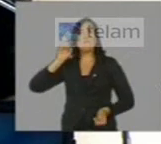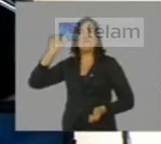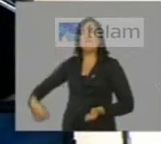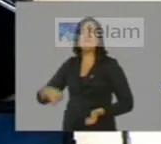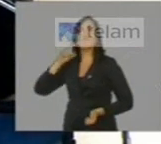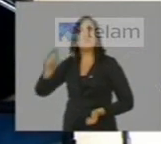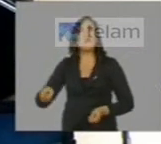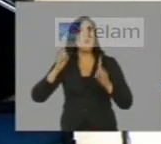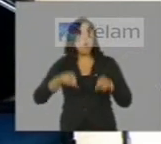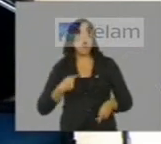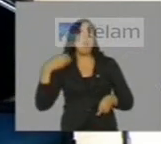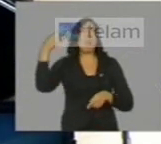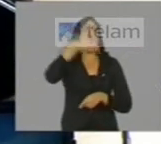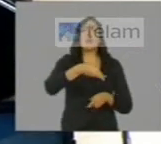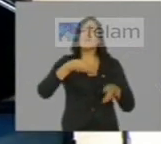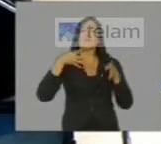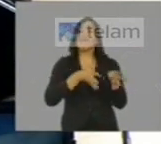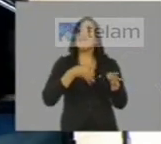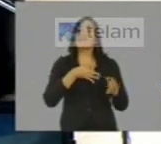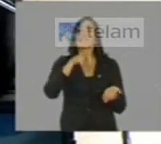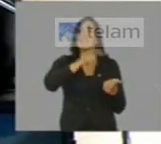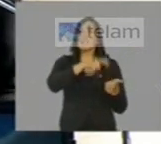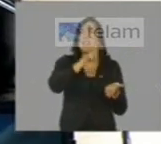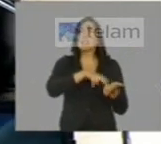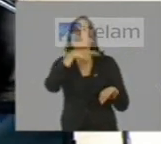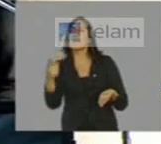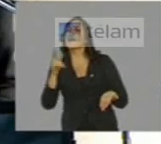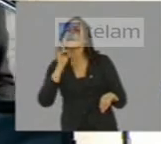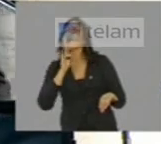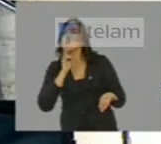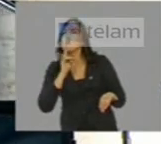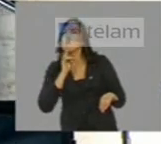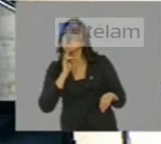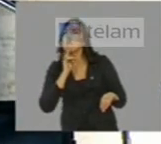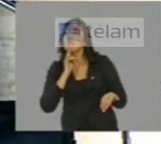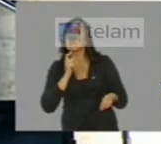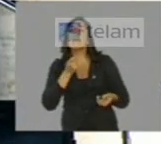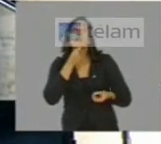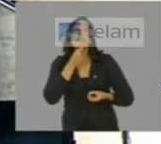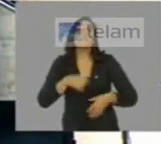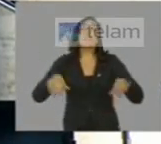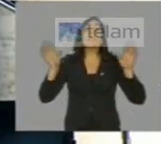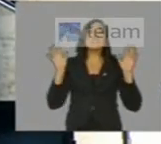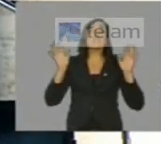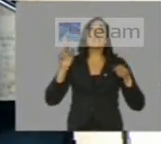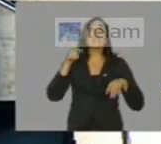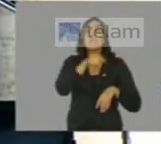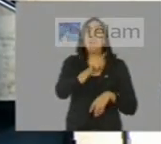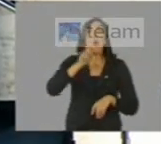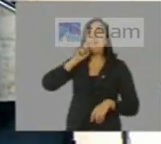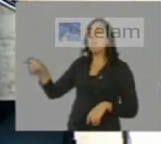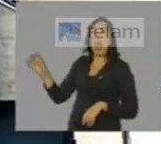presentar batalla en Salta y Tucumán. Si no hubiera sido por la